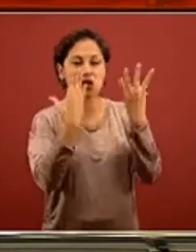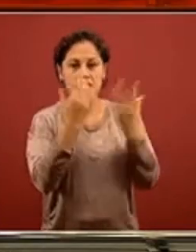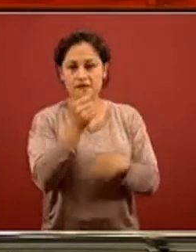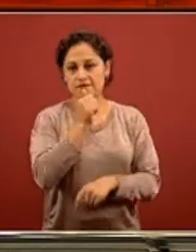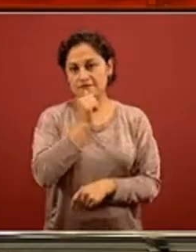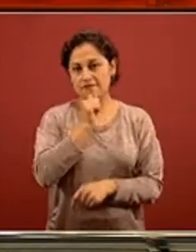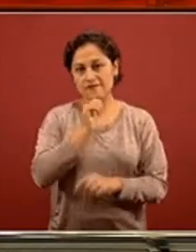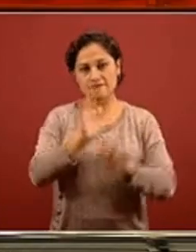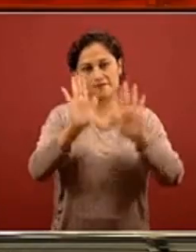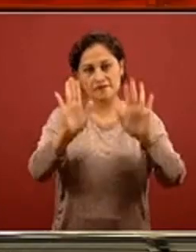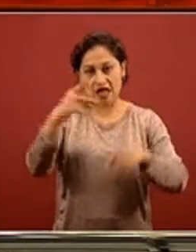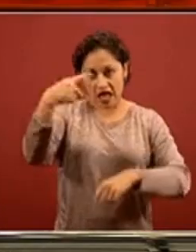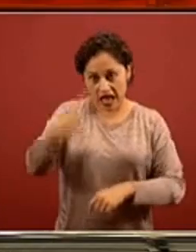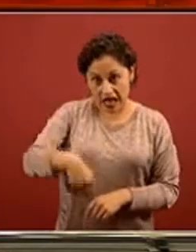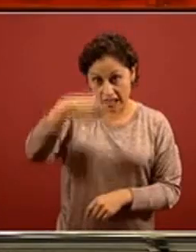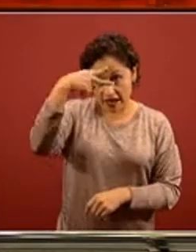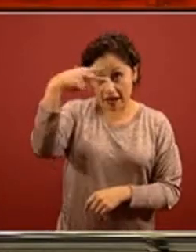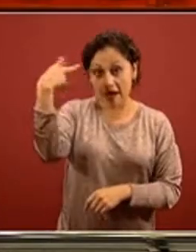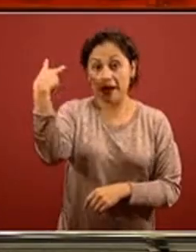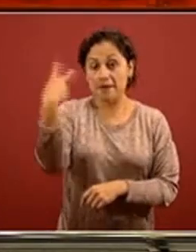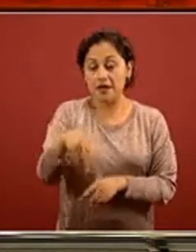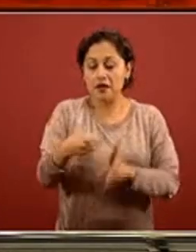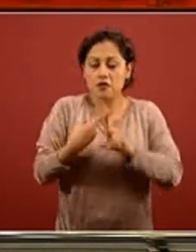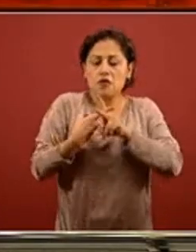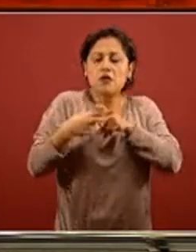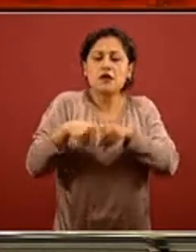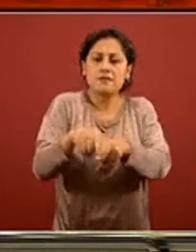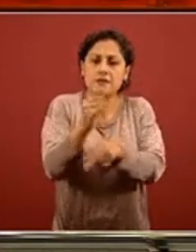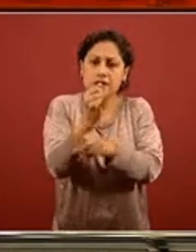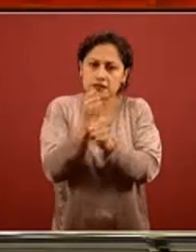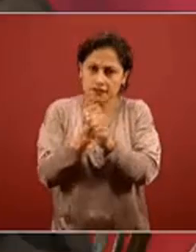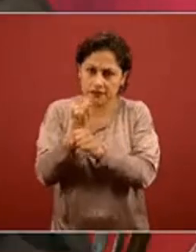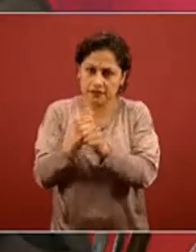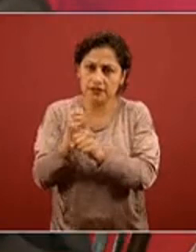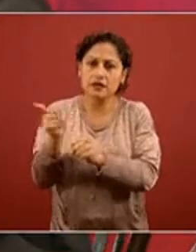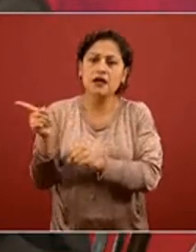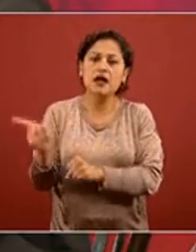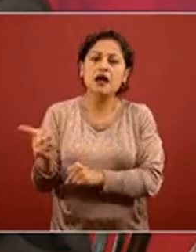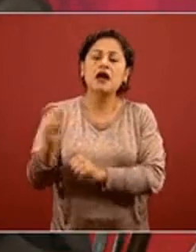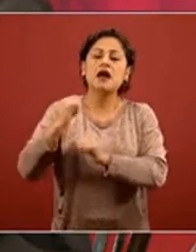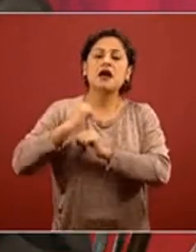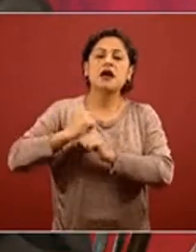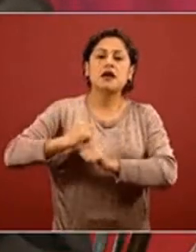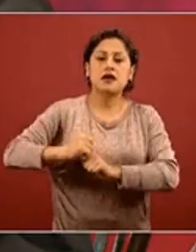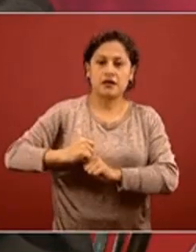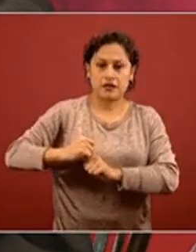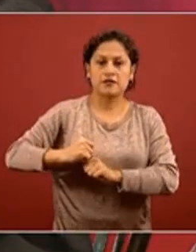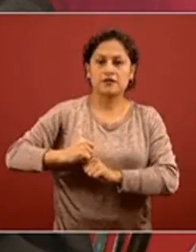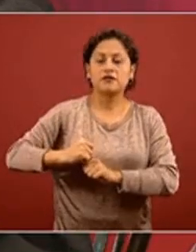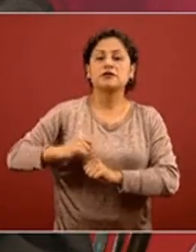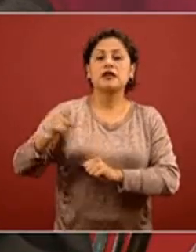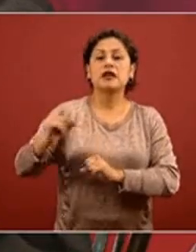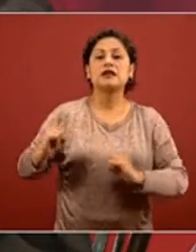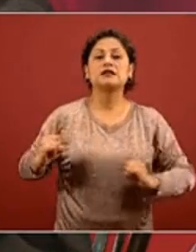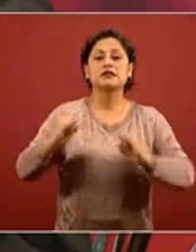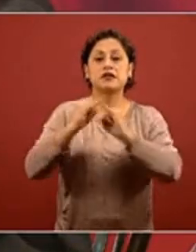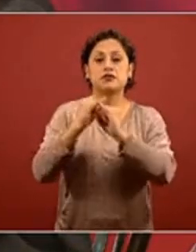En México está en curso un estudio que coordina el Instituto Nacional de Ciencias Médicas y Nutrición, Salvador